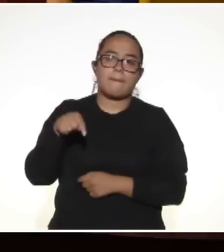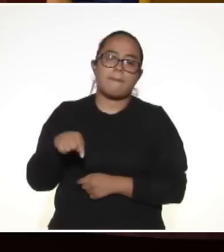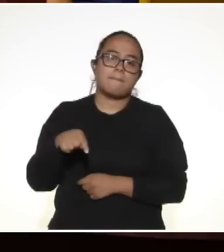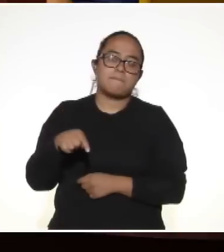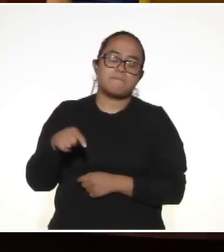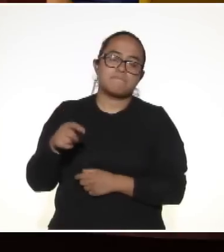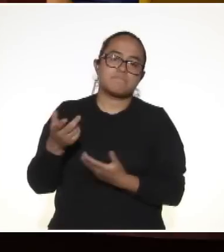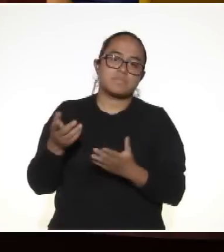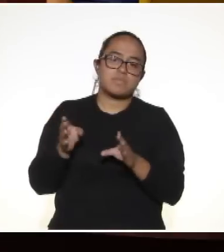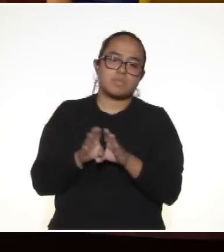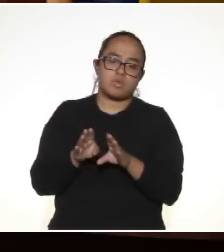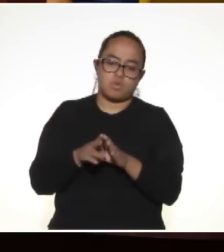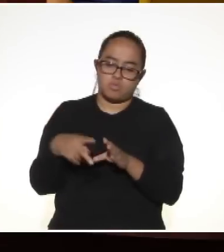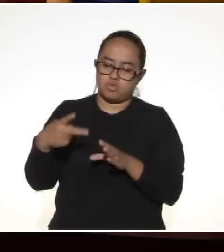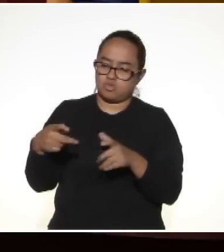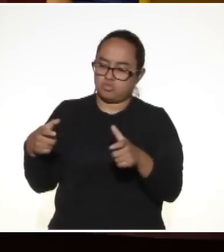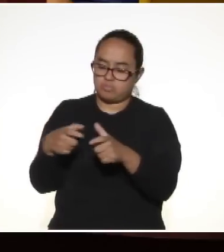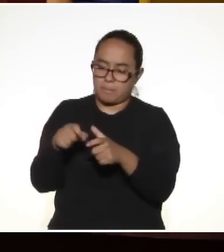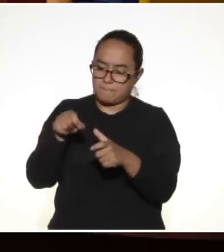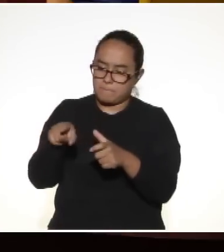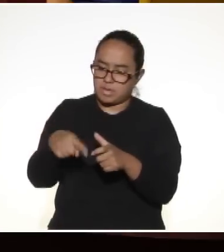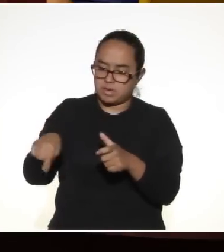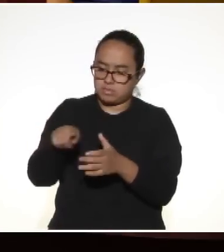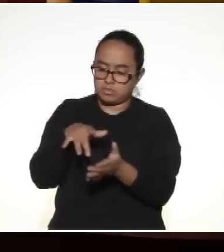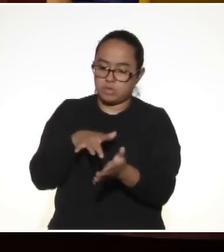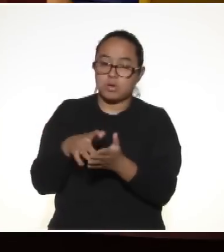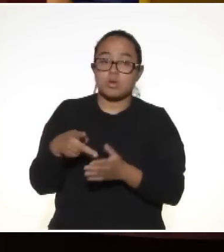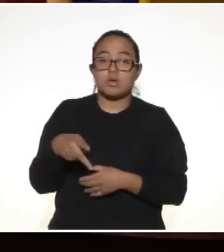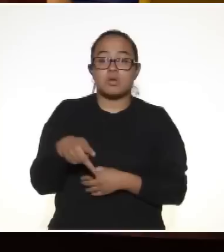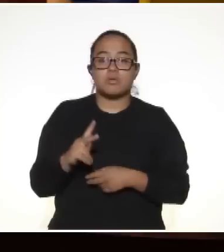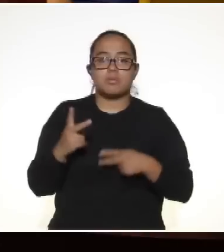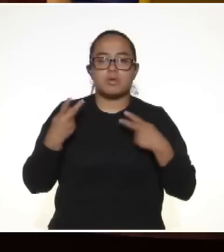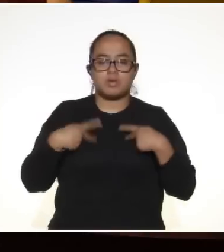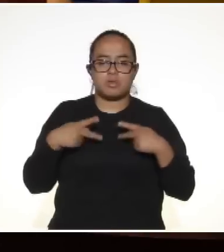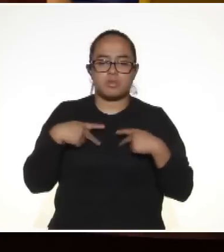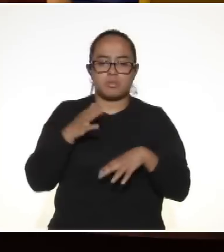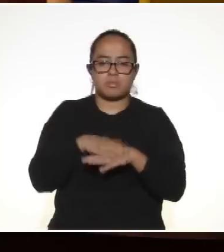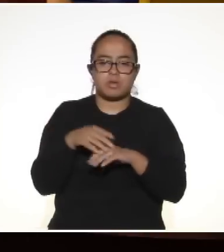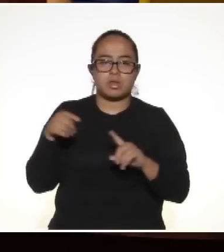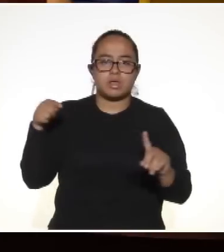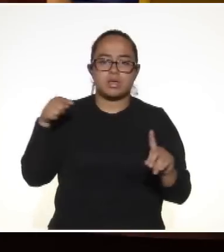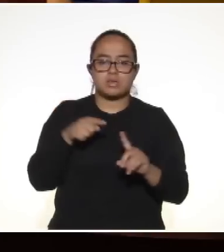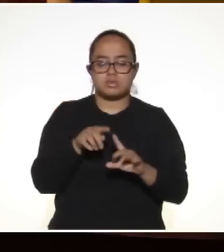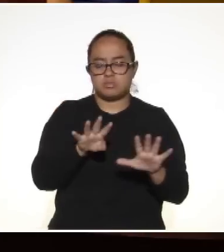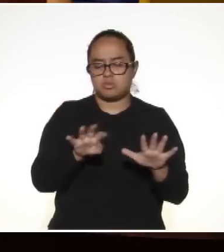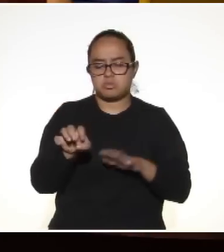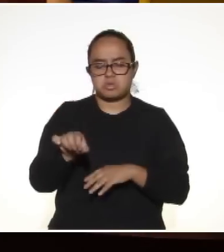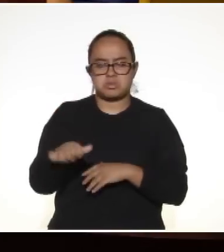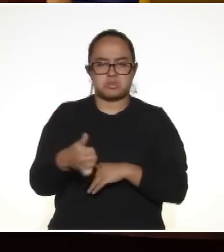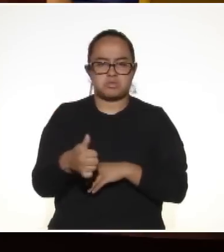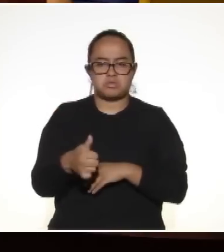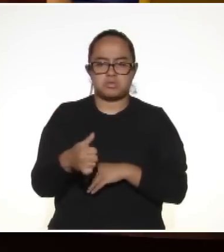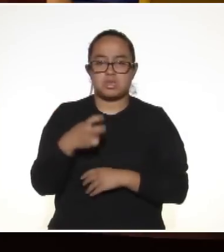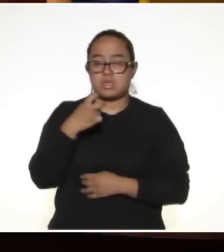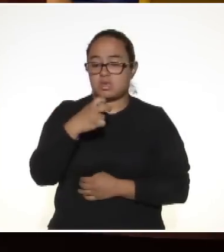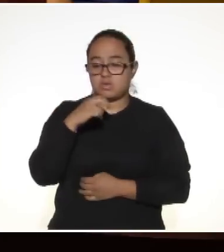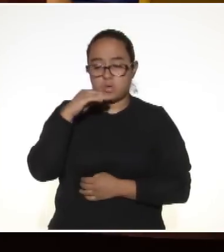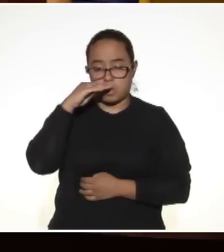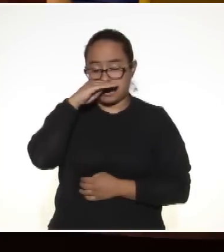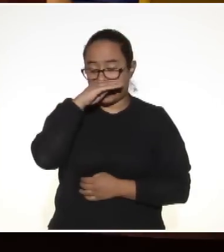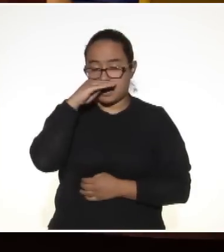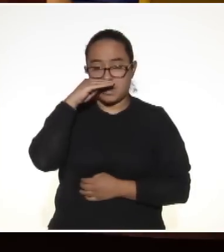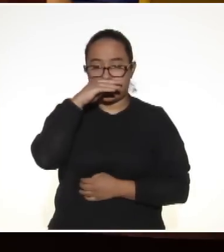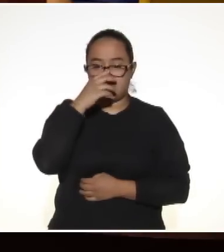local también, pero en general es más fácil que la gente solo se enfoque. Conocer el 911 es gratis de